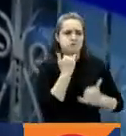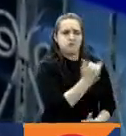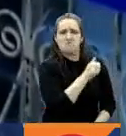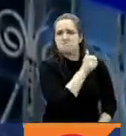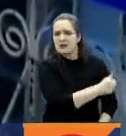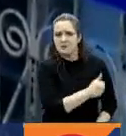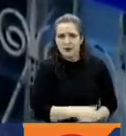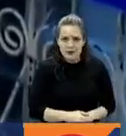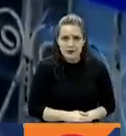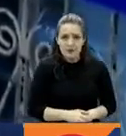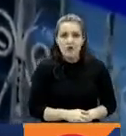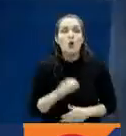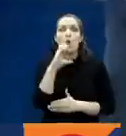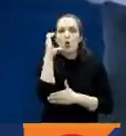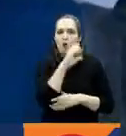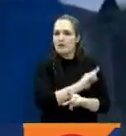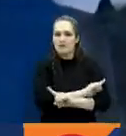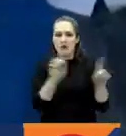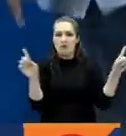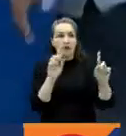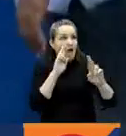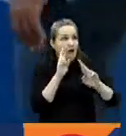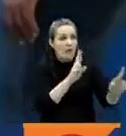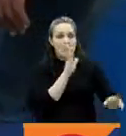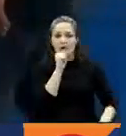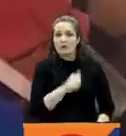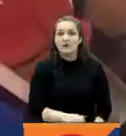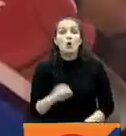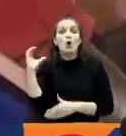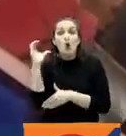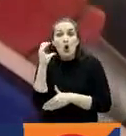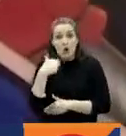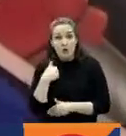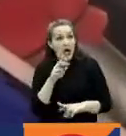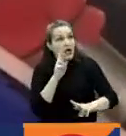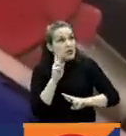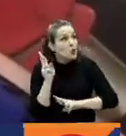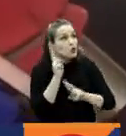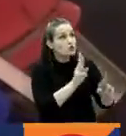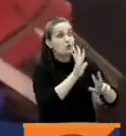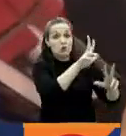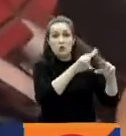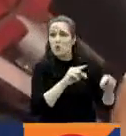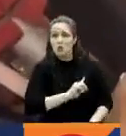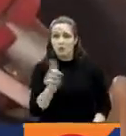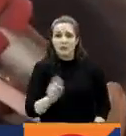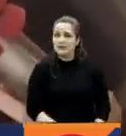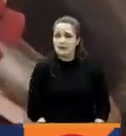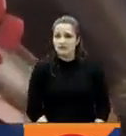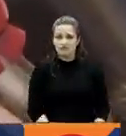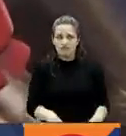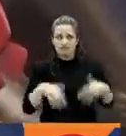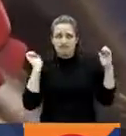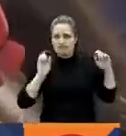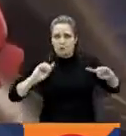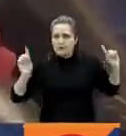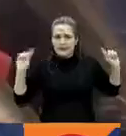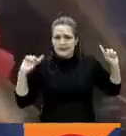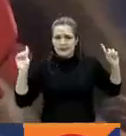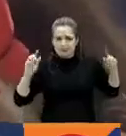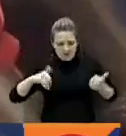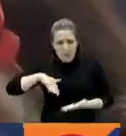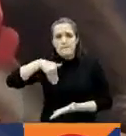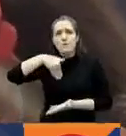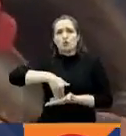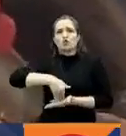Colombia tampoco reconoció los resultados. Colombia no reconoce las elecciones en Nicaragua. Ya hay posturas